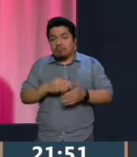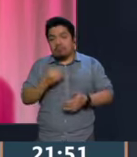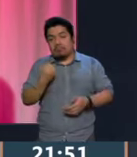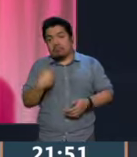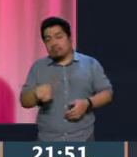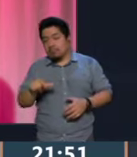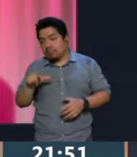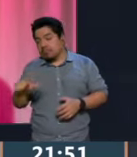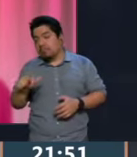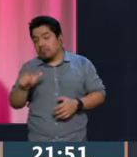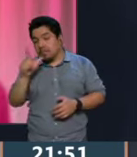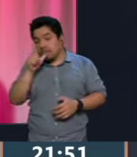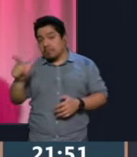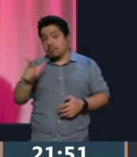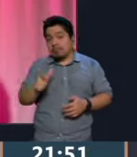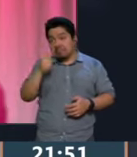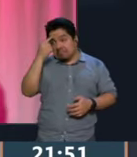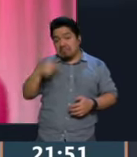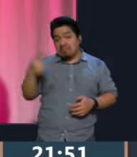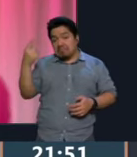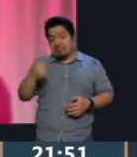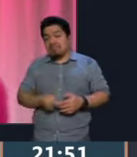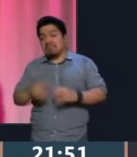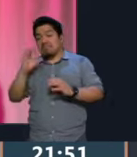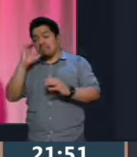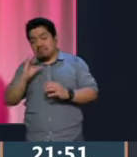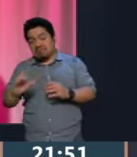luz, y no sé para qué dicen que quieren la ciudad más iluminada,